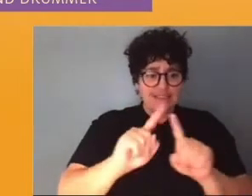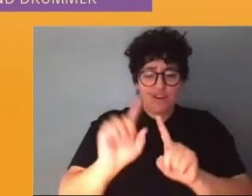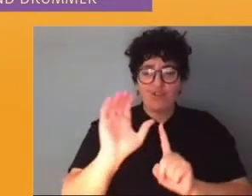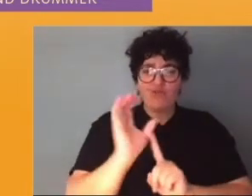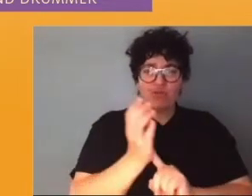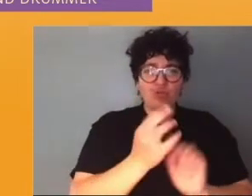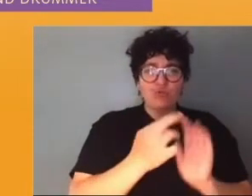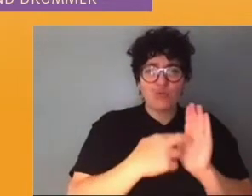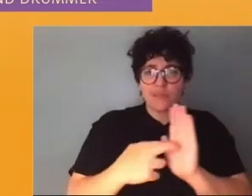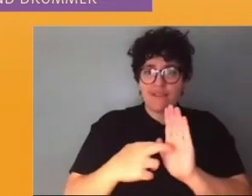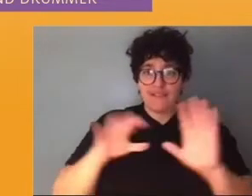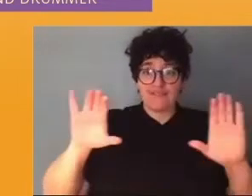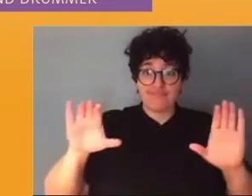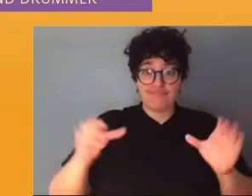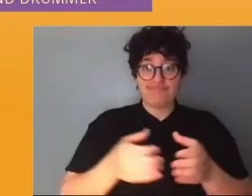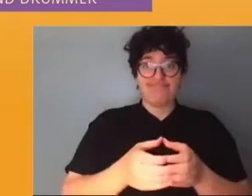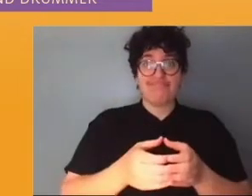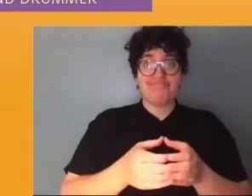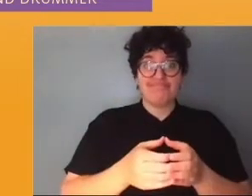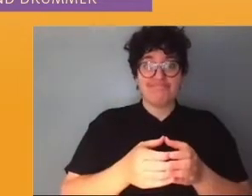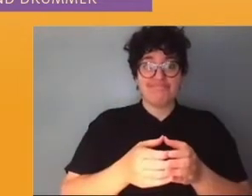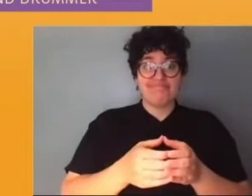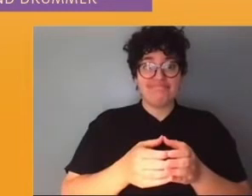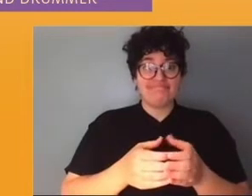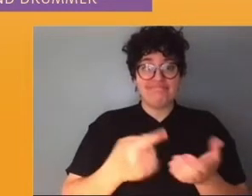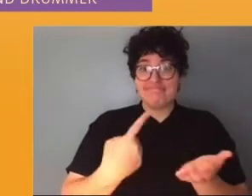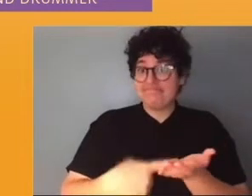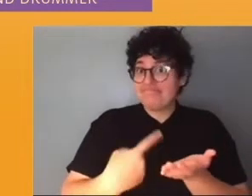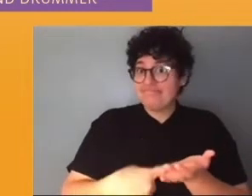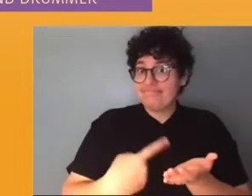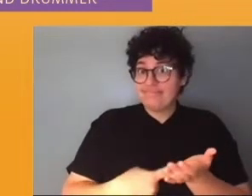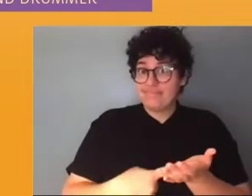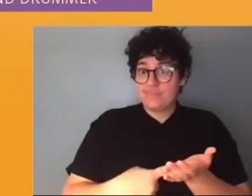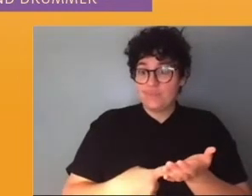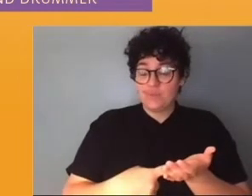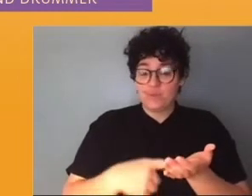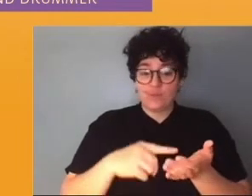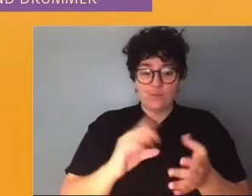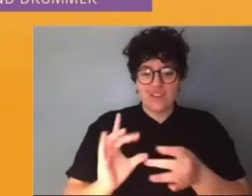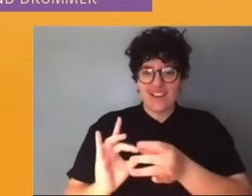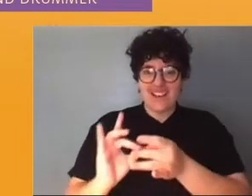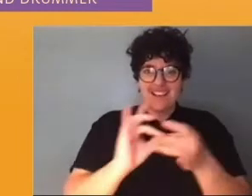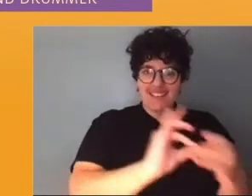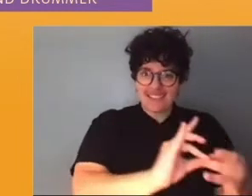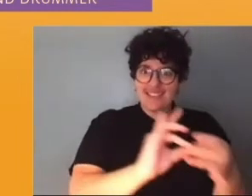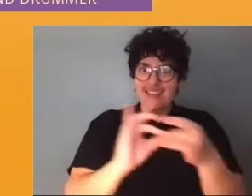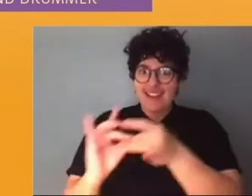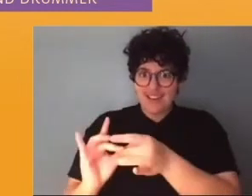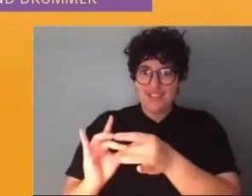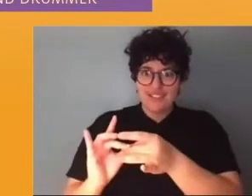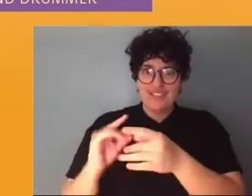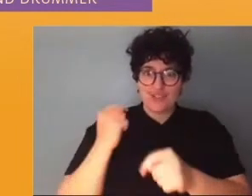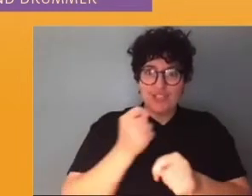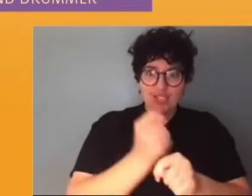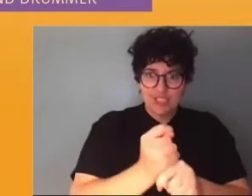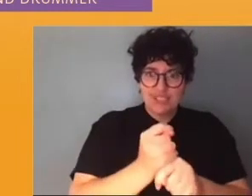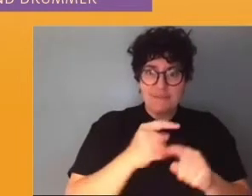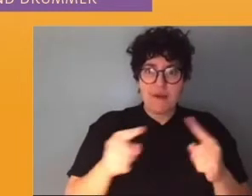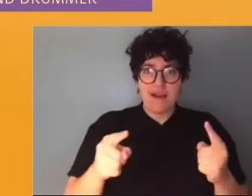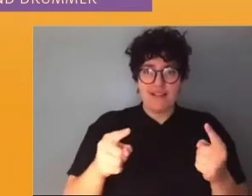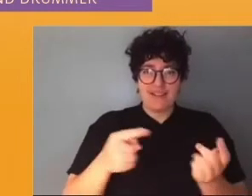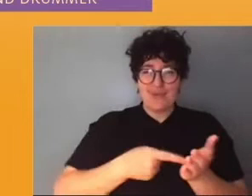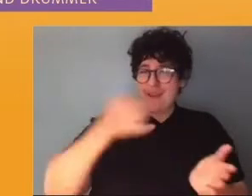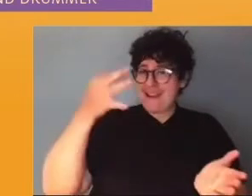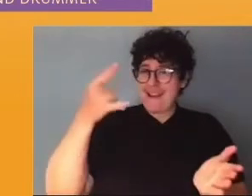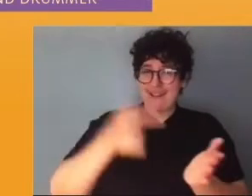representantes de distintas culturas para hablar de las cosas que conectan nuestras tradiciones, pero que no son siempre cosas que tenemos oportunidad de